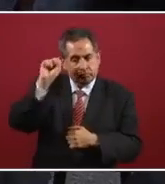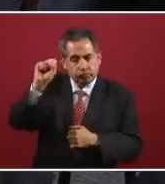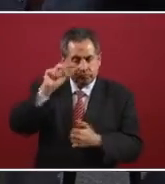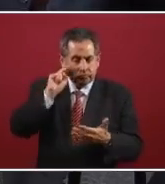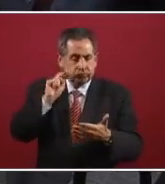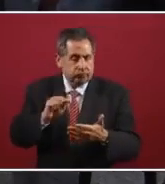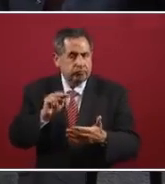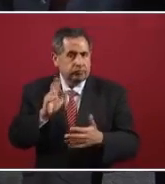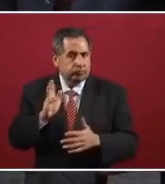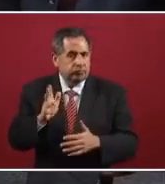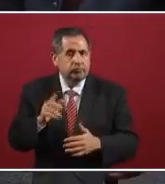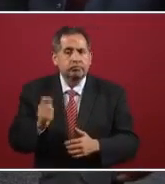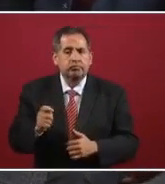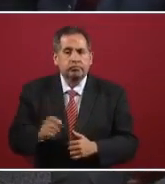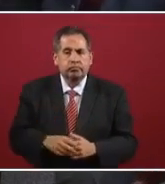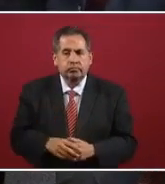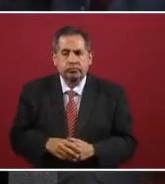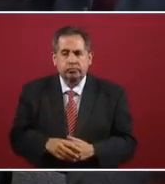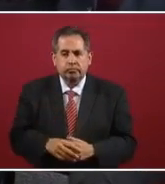de